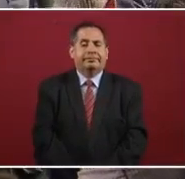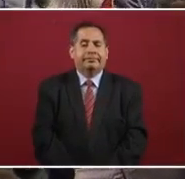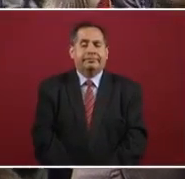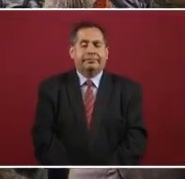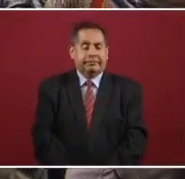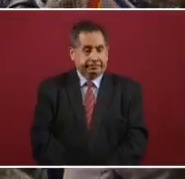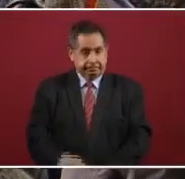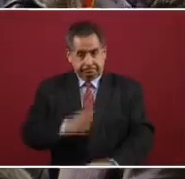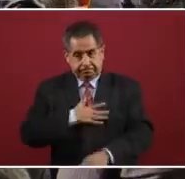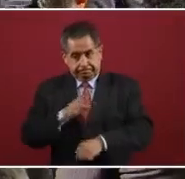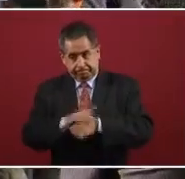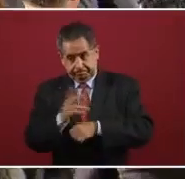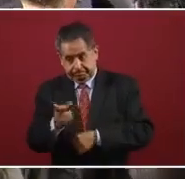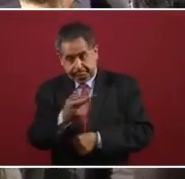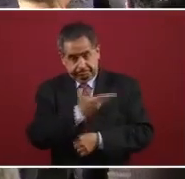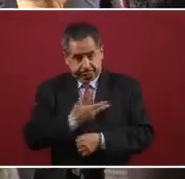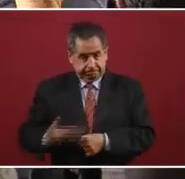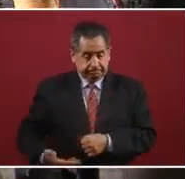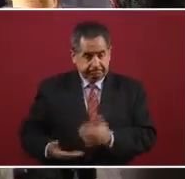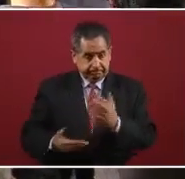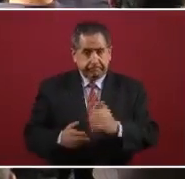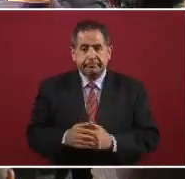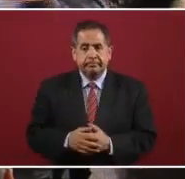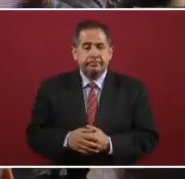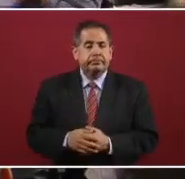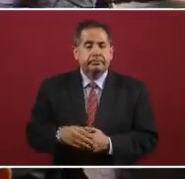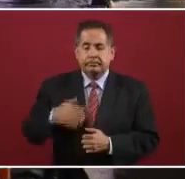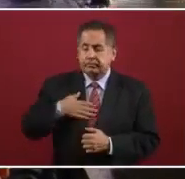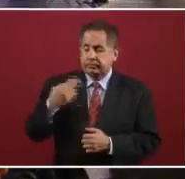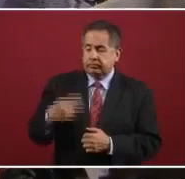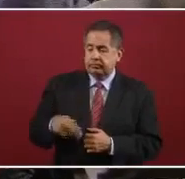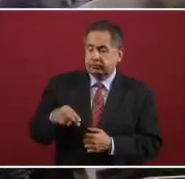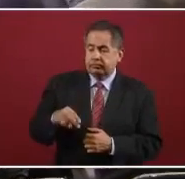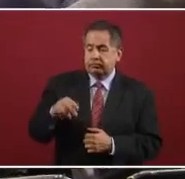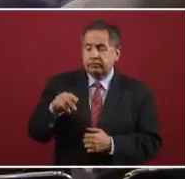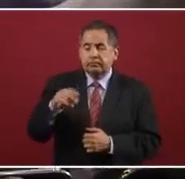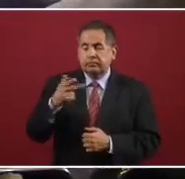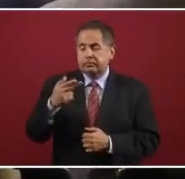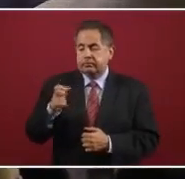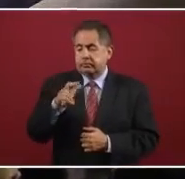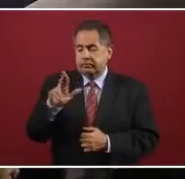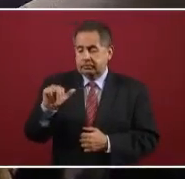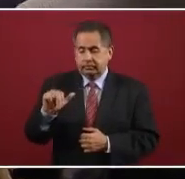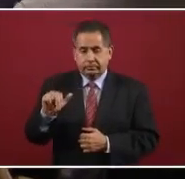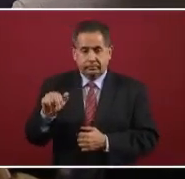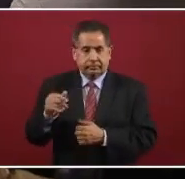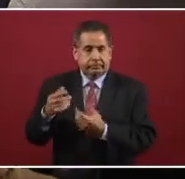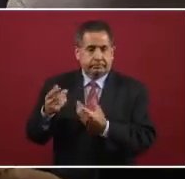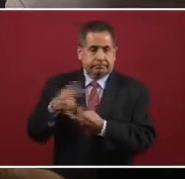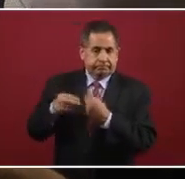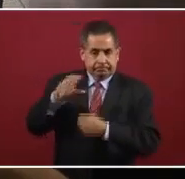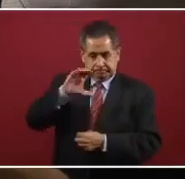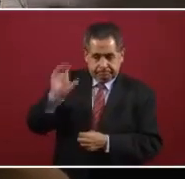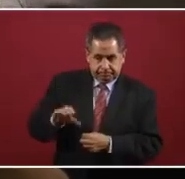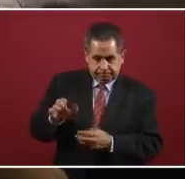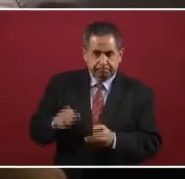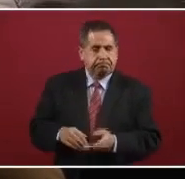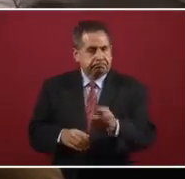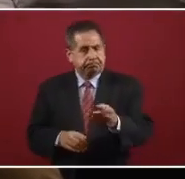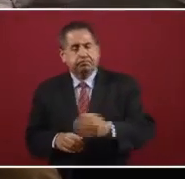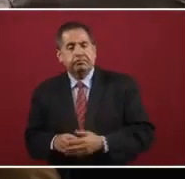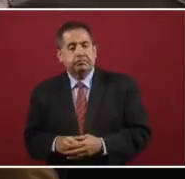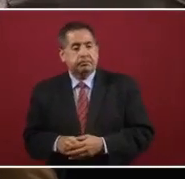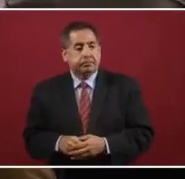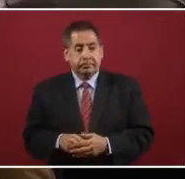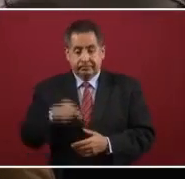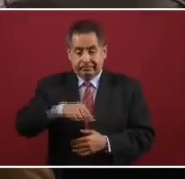Muy buenos días, presidente. Rafael Herrera, corresponsal de Sin Censura, con Vicente Serrano desde Chicago. Presidente, hace unos días entrevistamos afuera